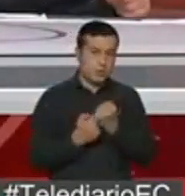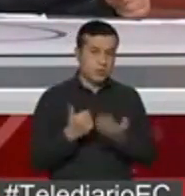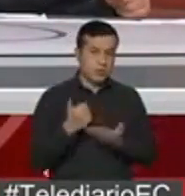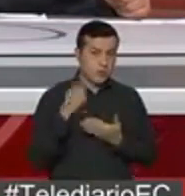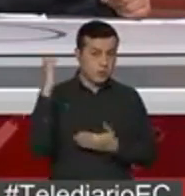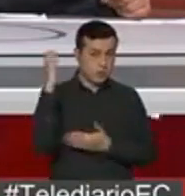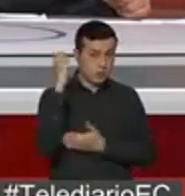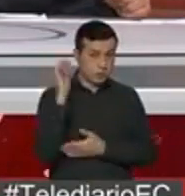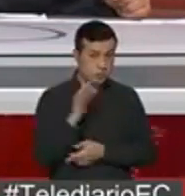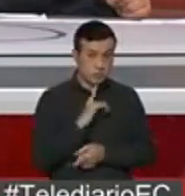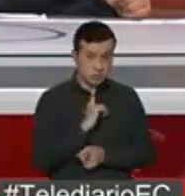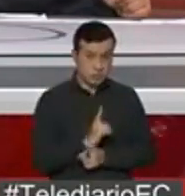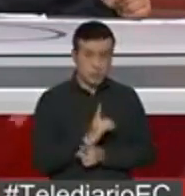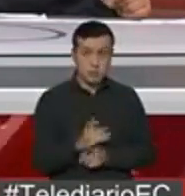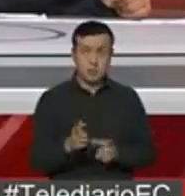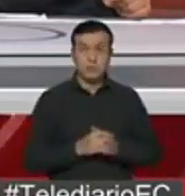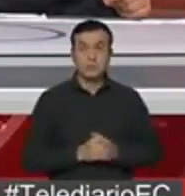emergencia.